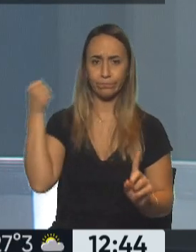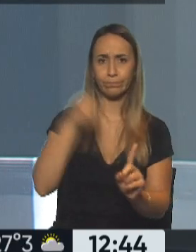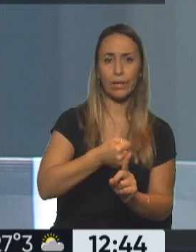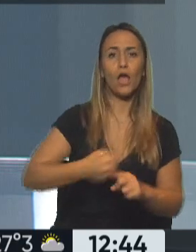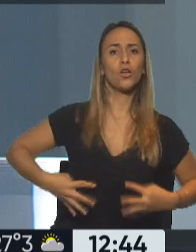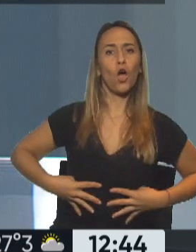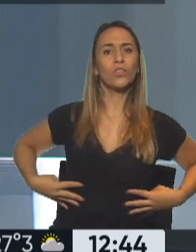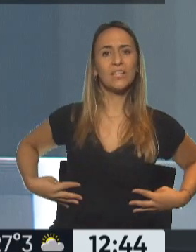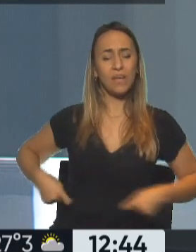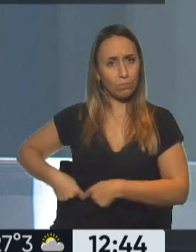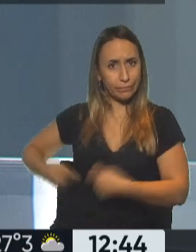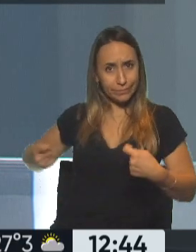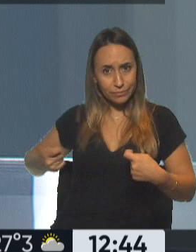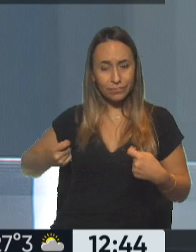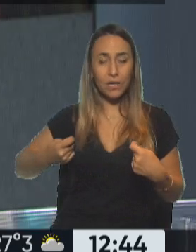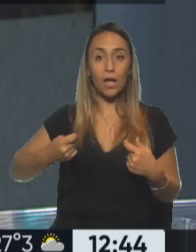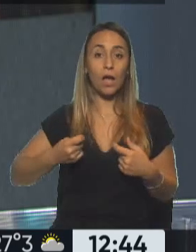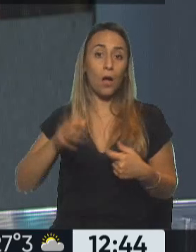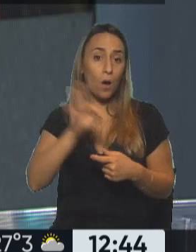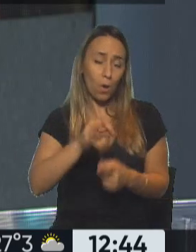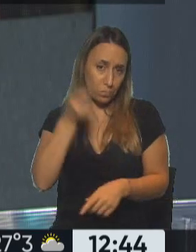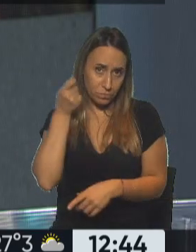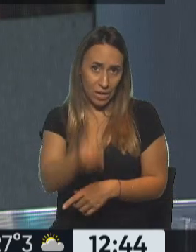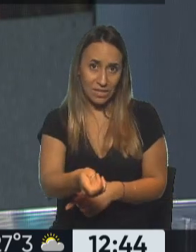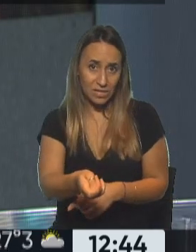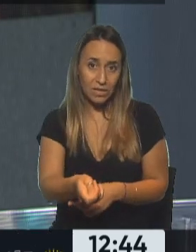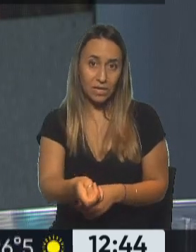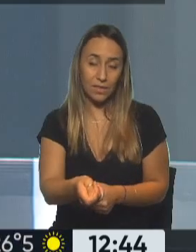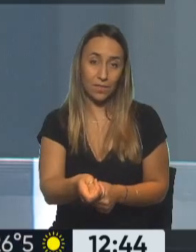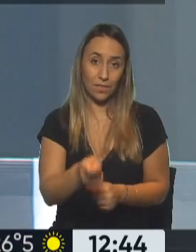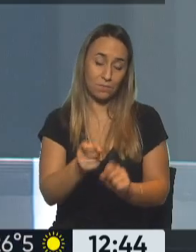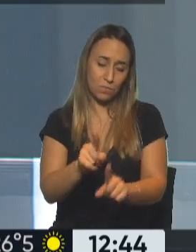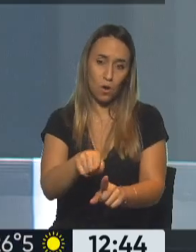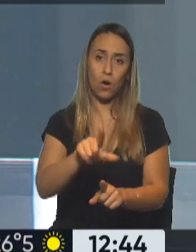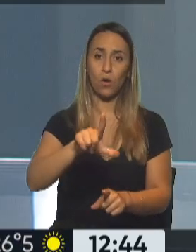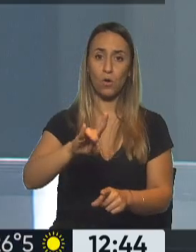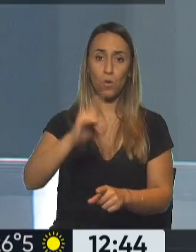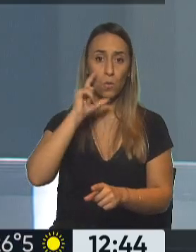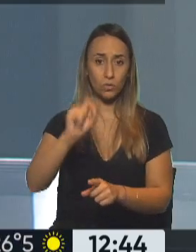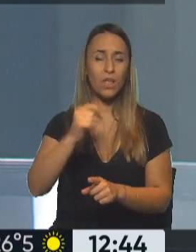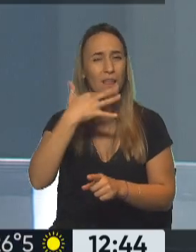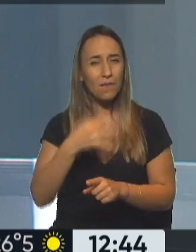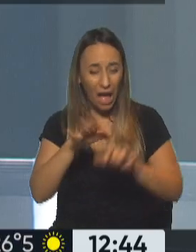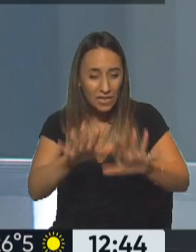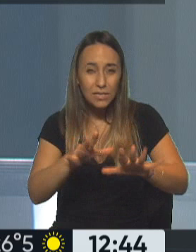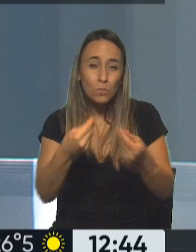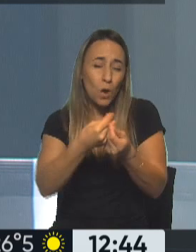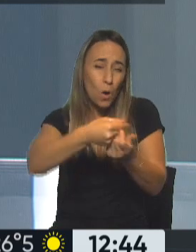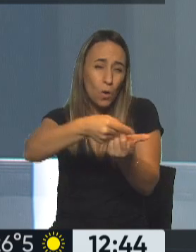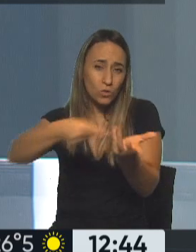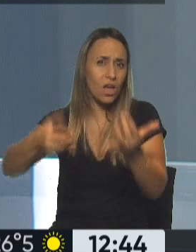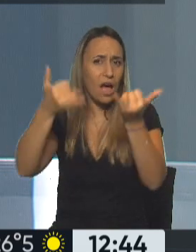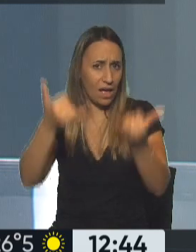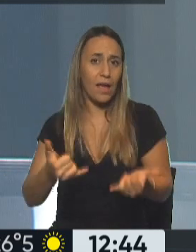un nene, hasta el homicidio brutal de Lucio. Y la verdad que son muchos casos y muchas